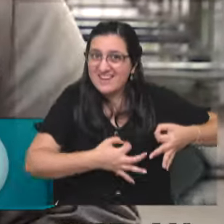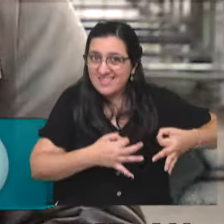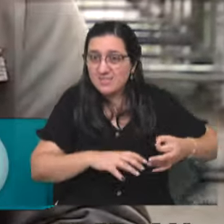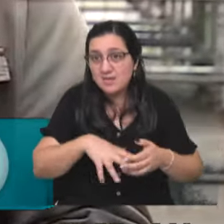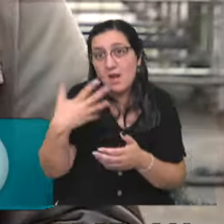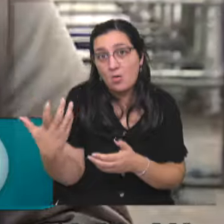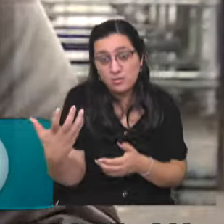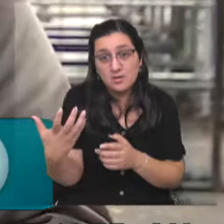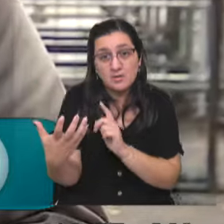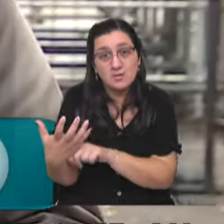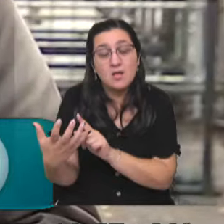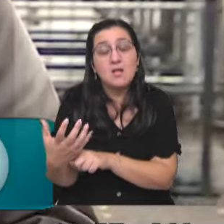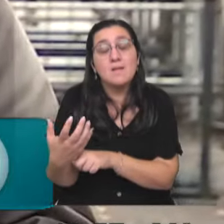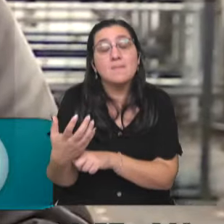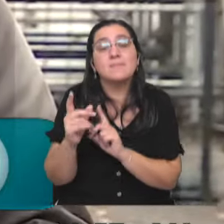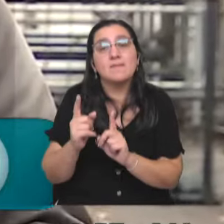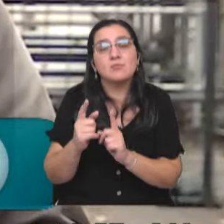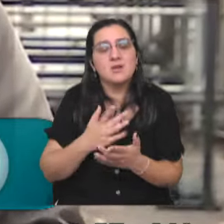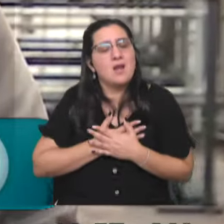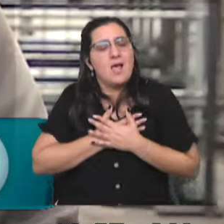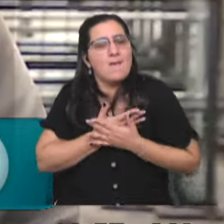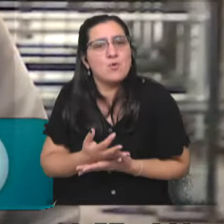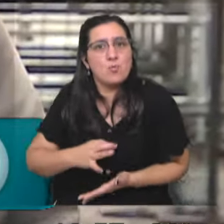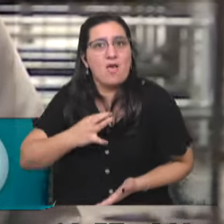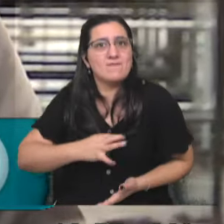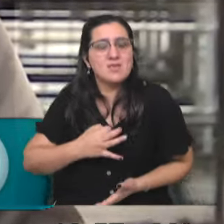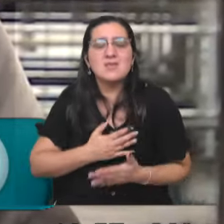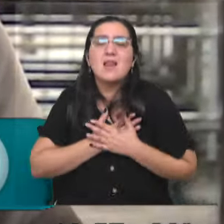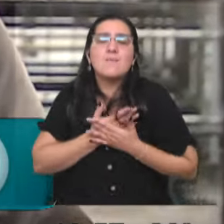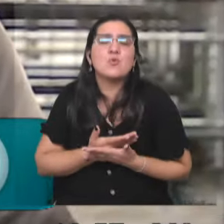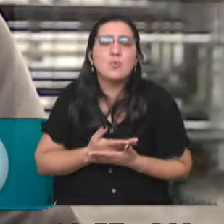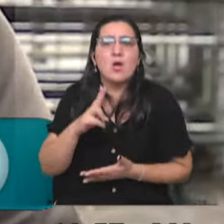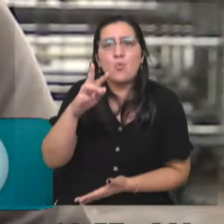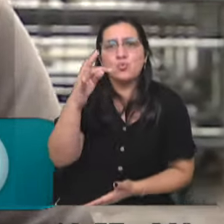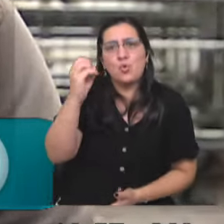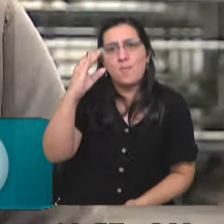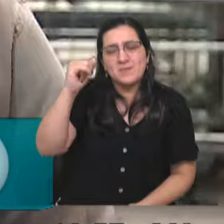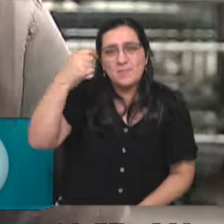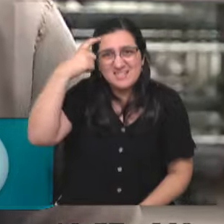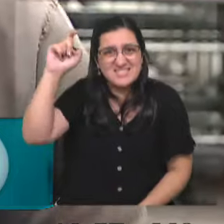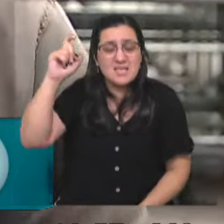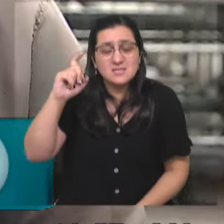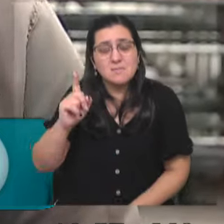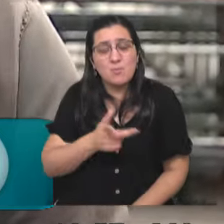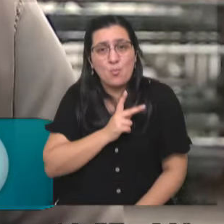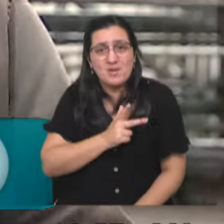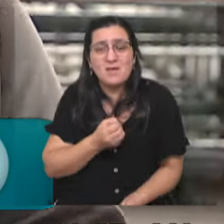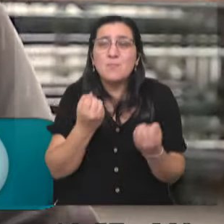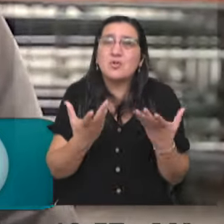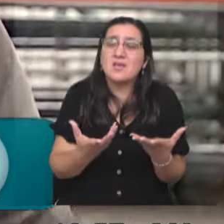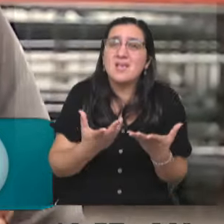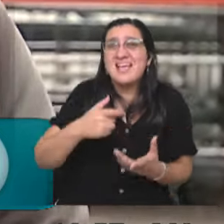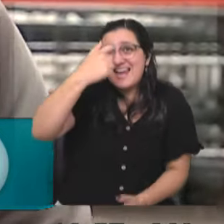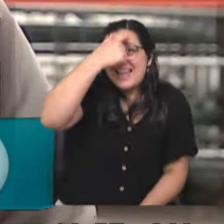en la otra tenemos que tener el amor por la vida y el amor por la utopía y el amor por la humanidad, porque